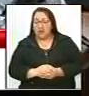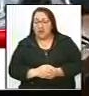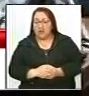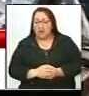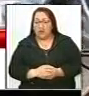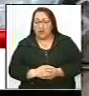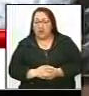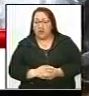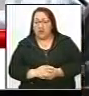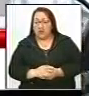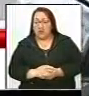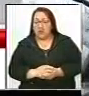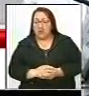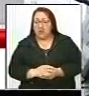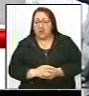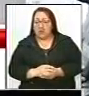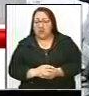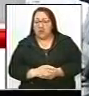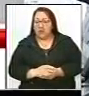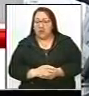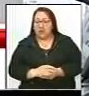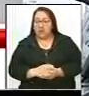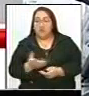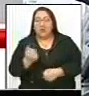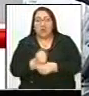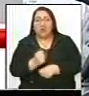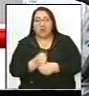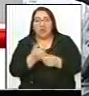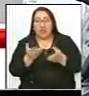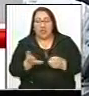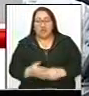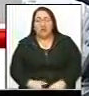financiamiento, ¿cómo funciona esto?